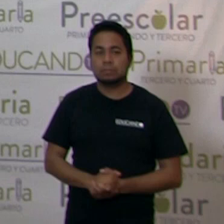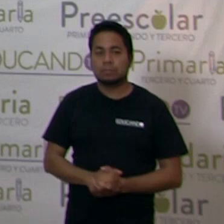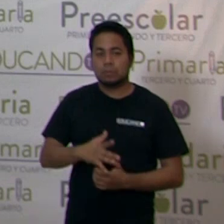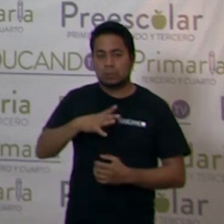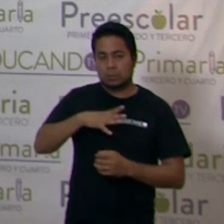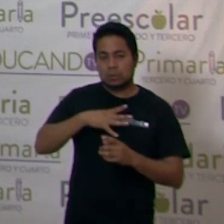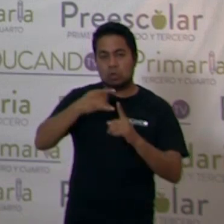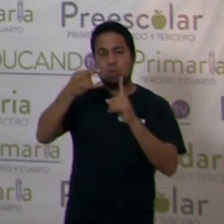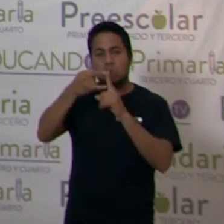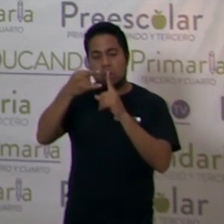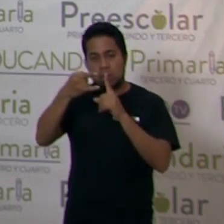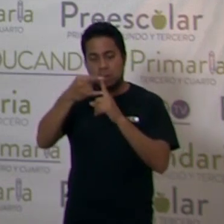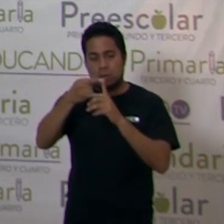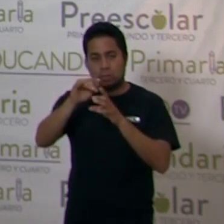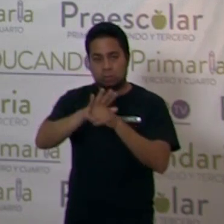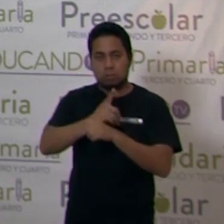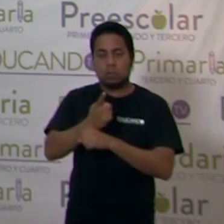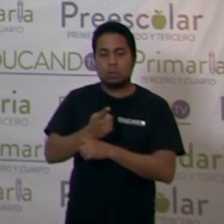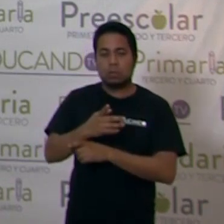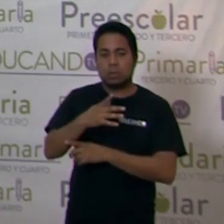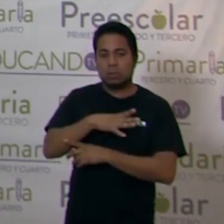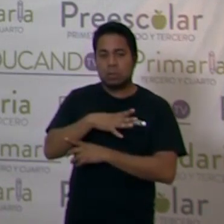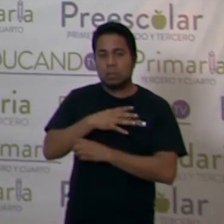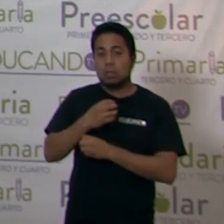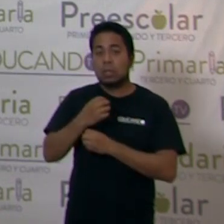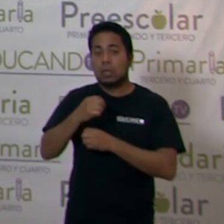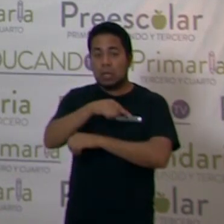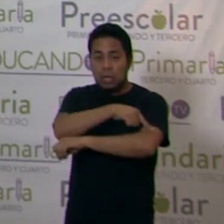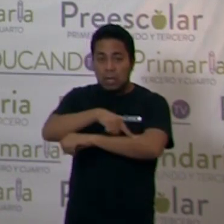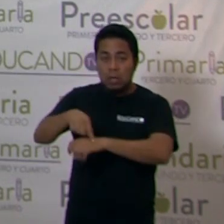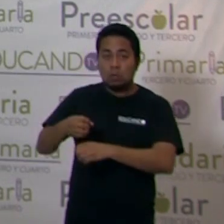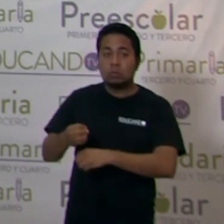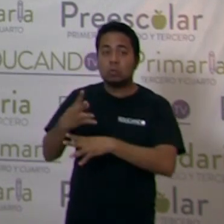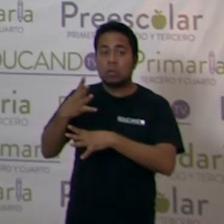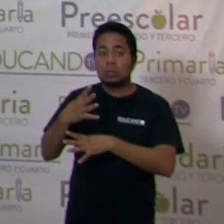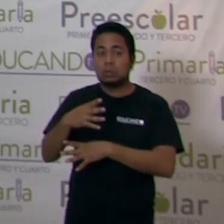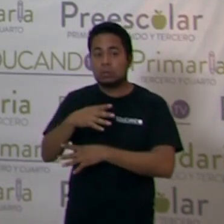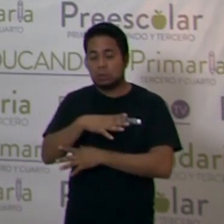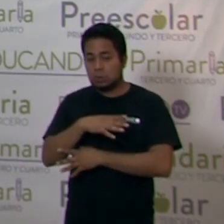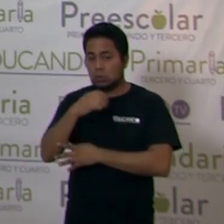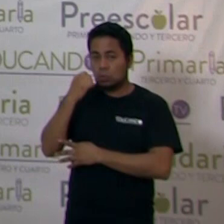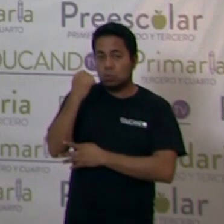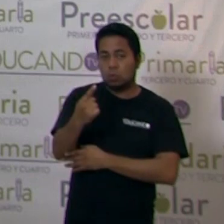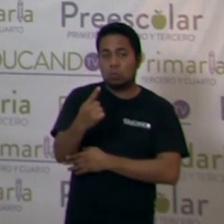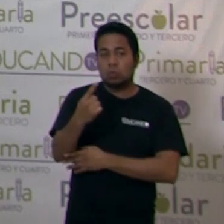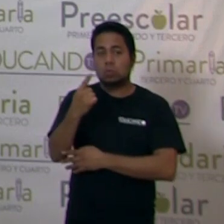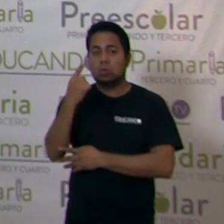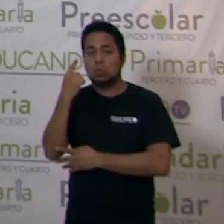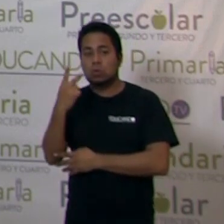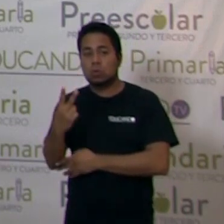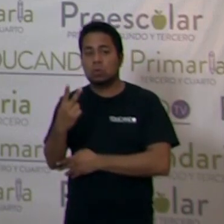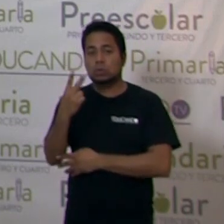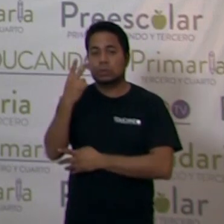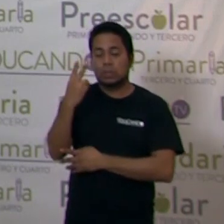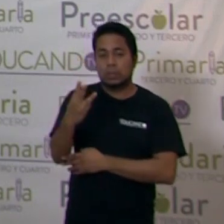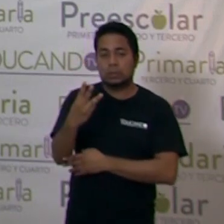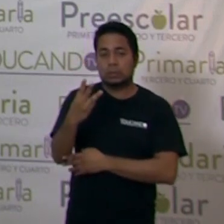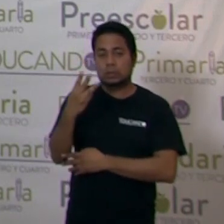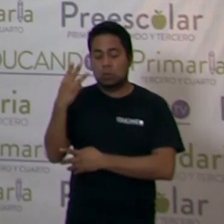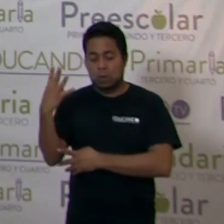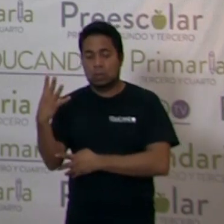cuadrado porque tiene Cuántos lados tiene un dos tres